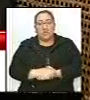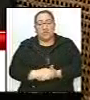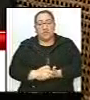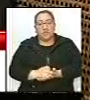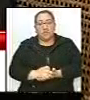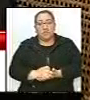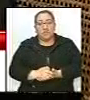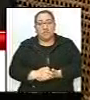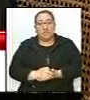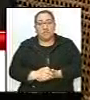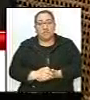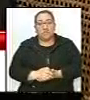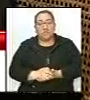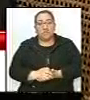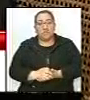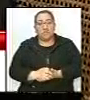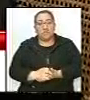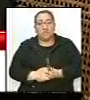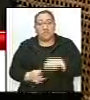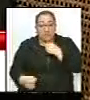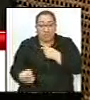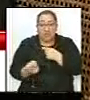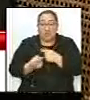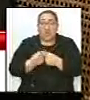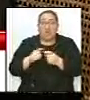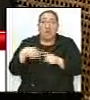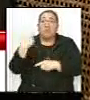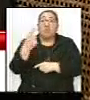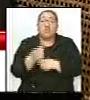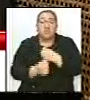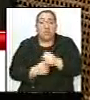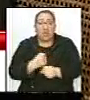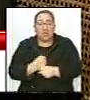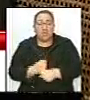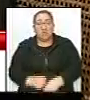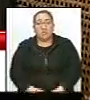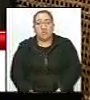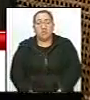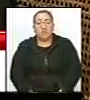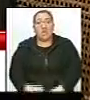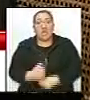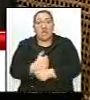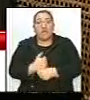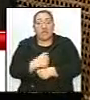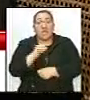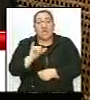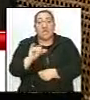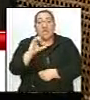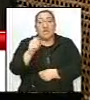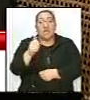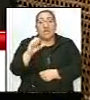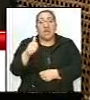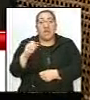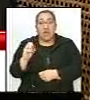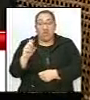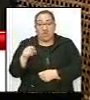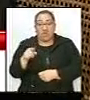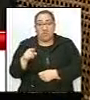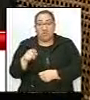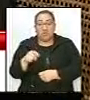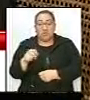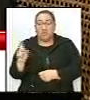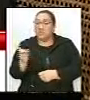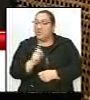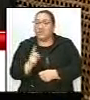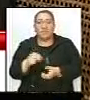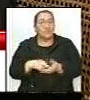que se nos aproxima para el próximo año. El próximo año, el café y el cacao que contienen este cadmio ya no